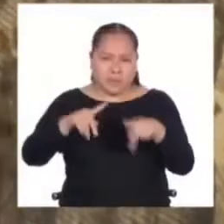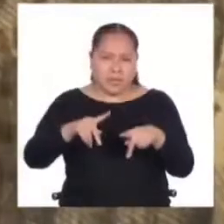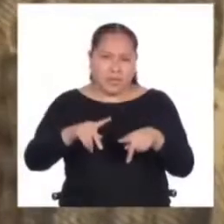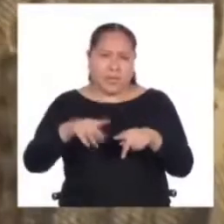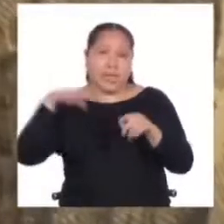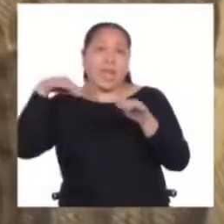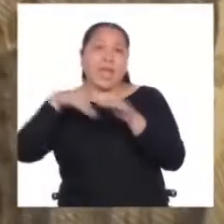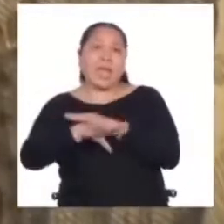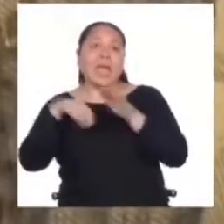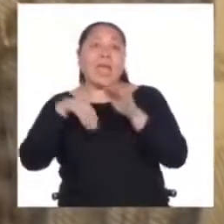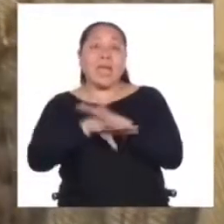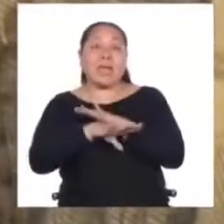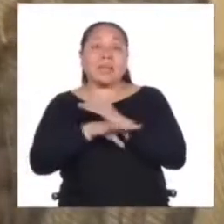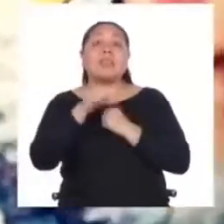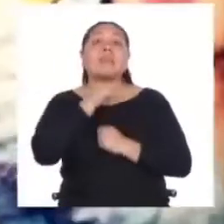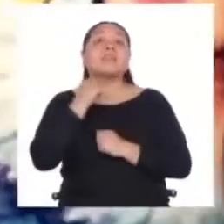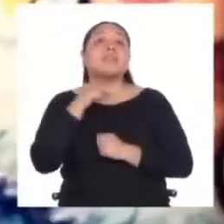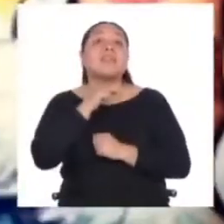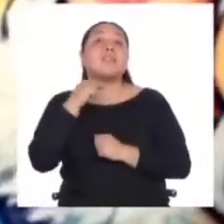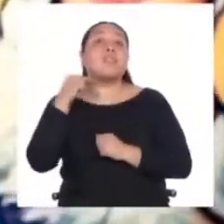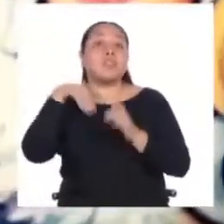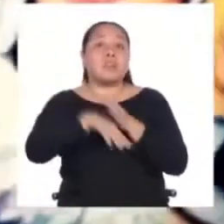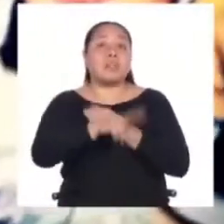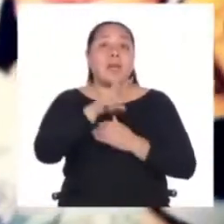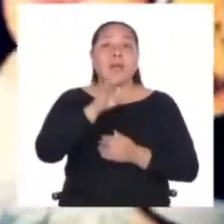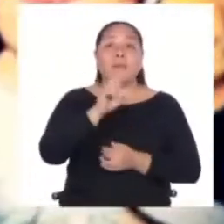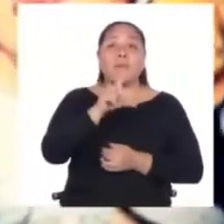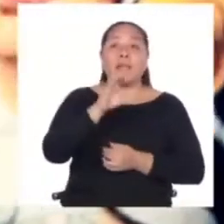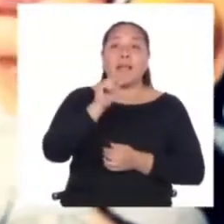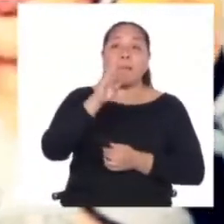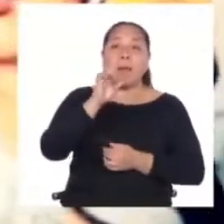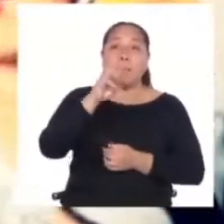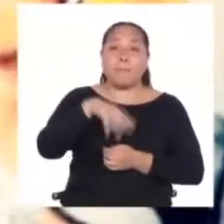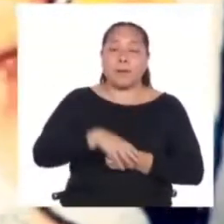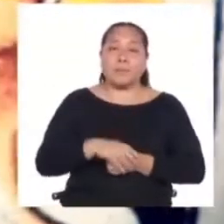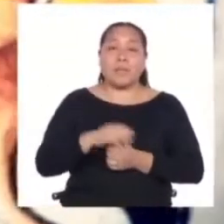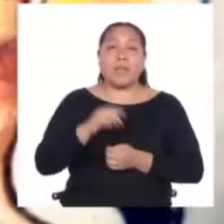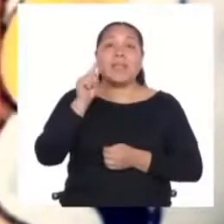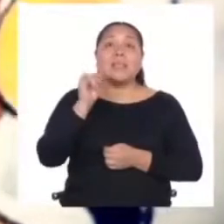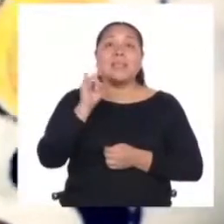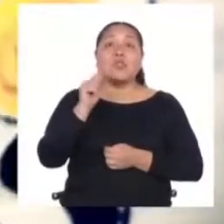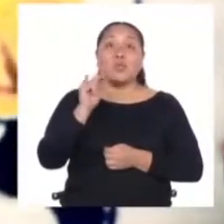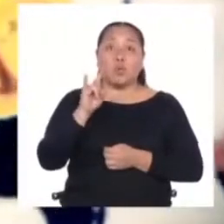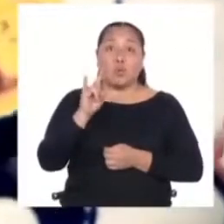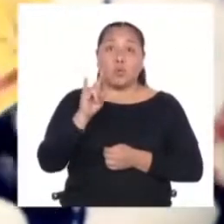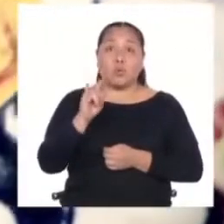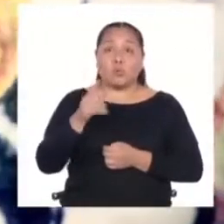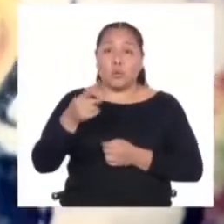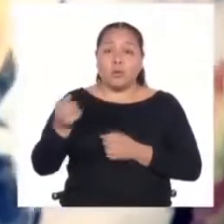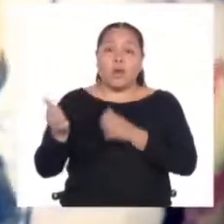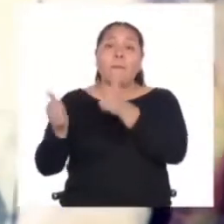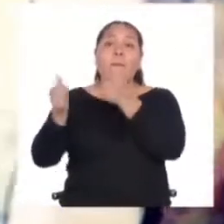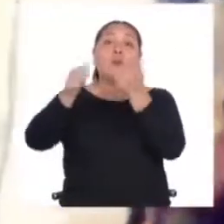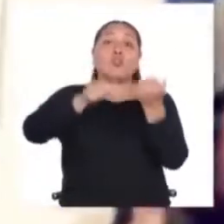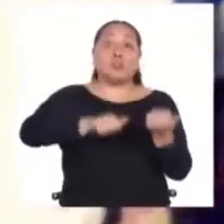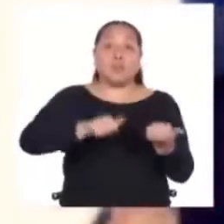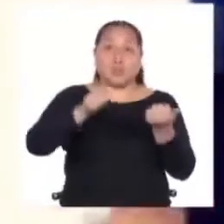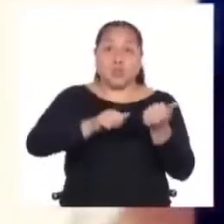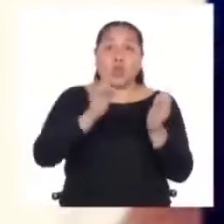misioneros españoles a Vilcabamba. Titu Cusi fue bautizado cristiano y falleció